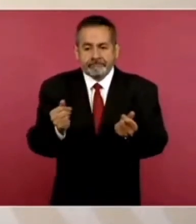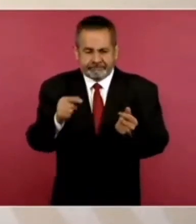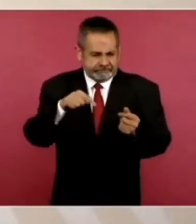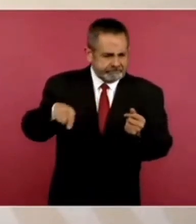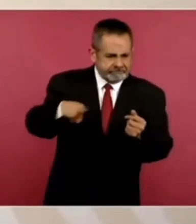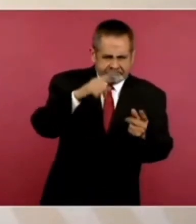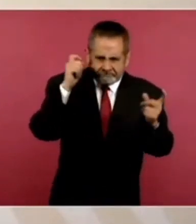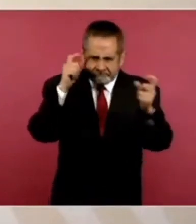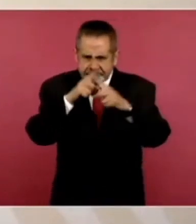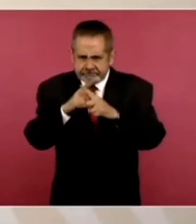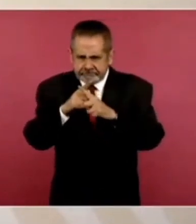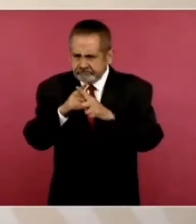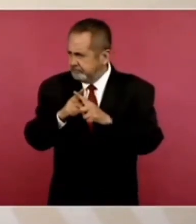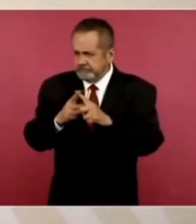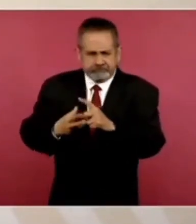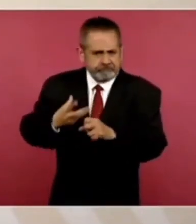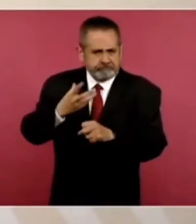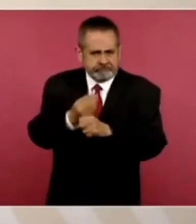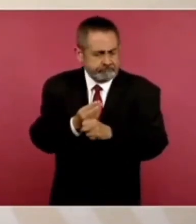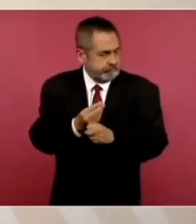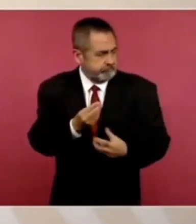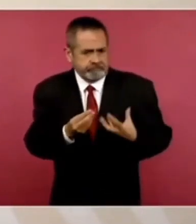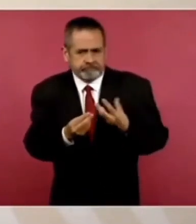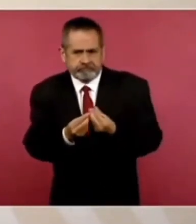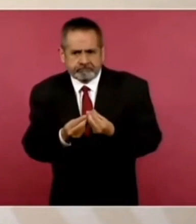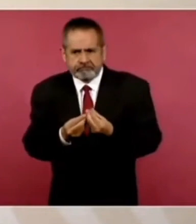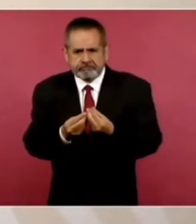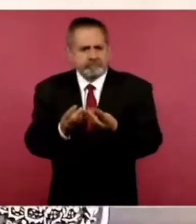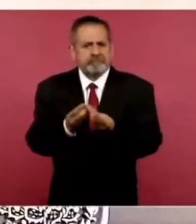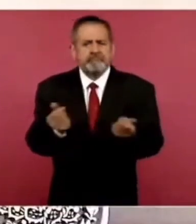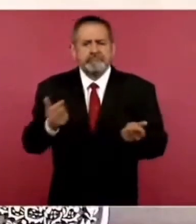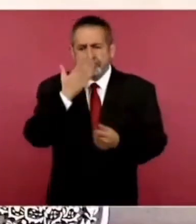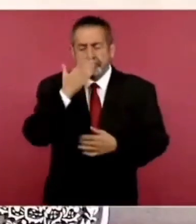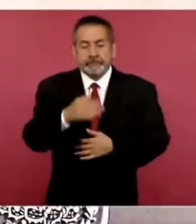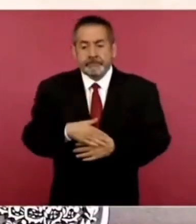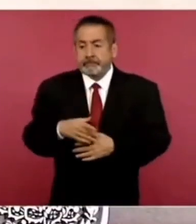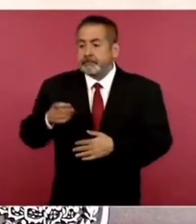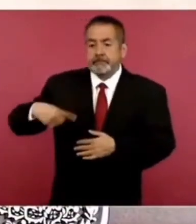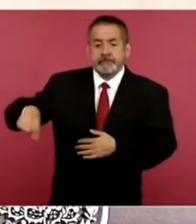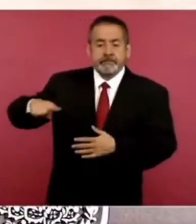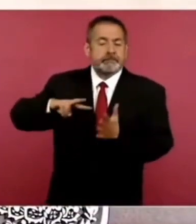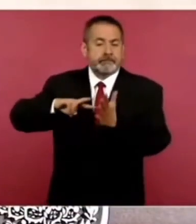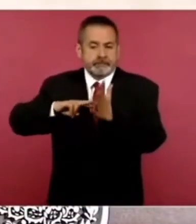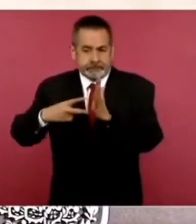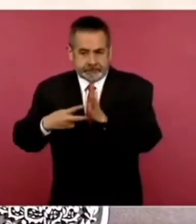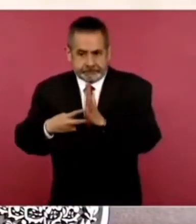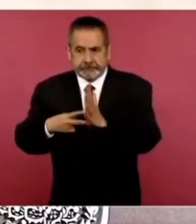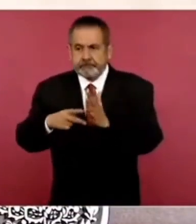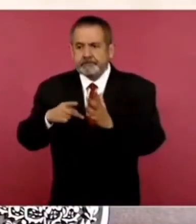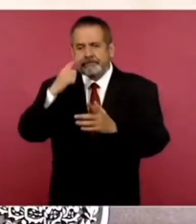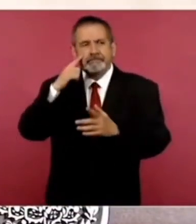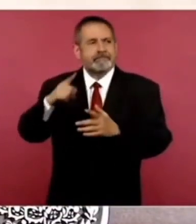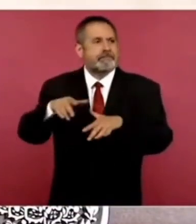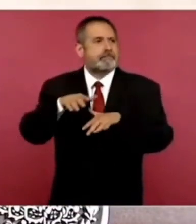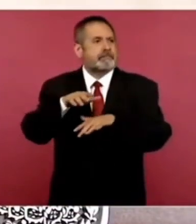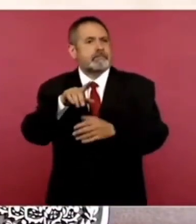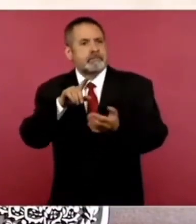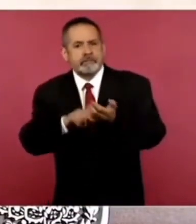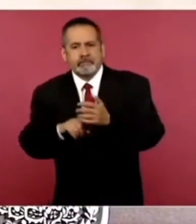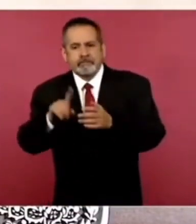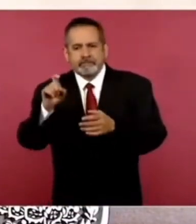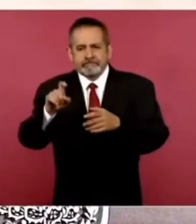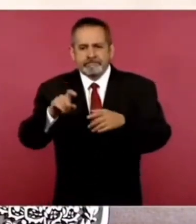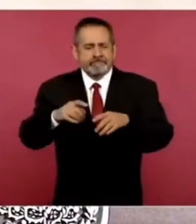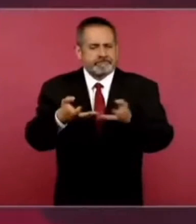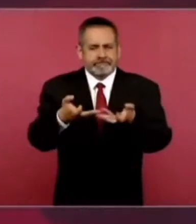complejos, porque fueron los trabajadores, pero fueron también los ingenieros hidráulicos,